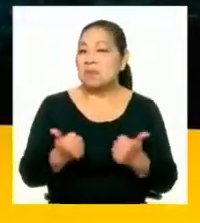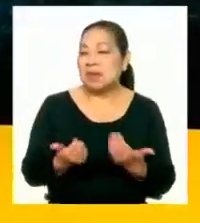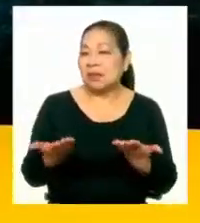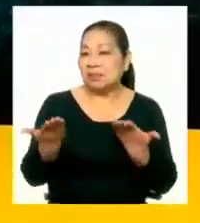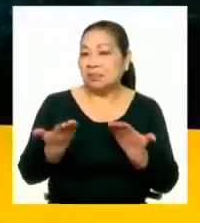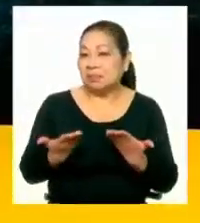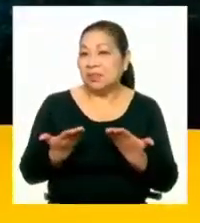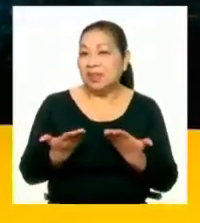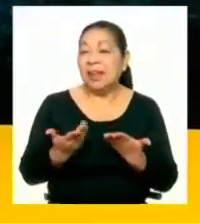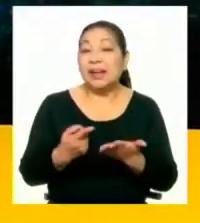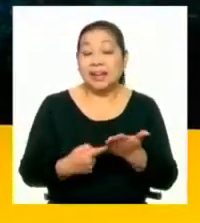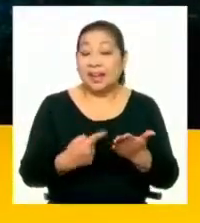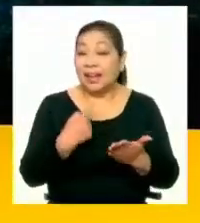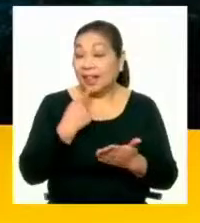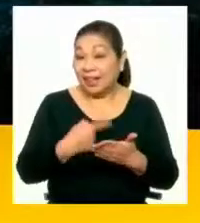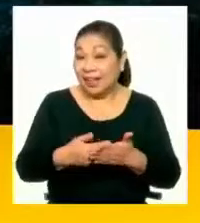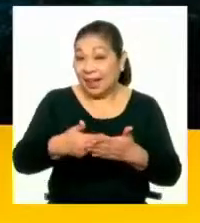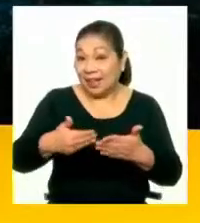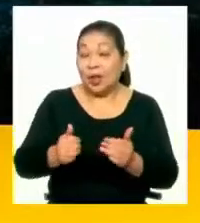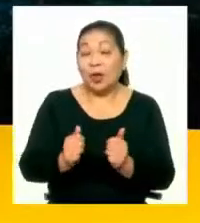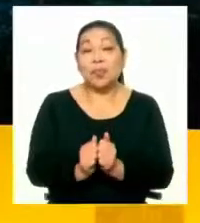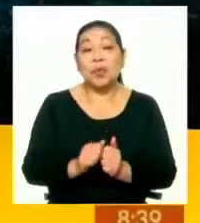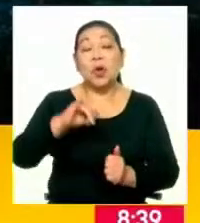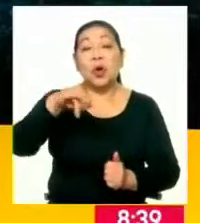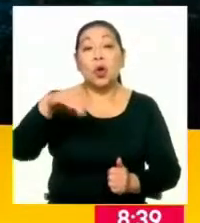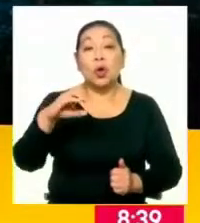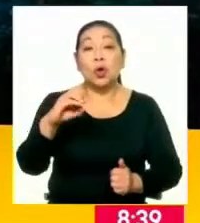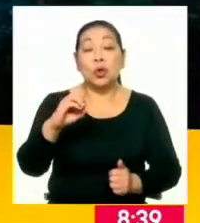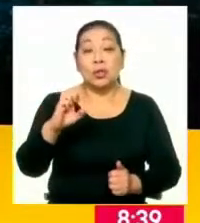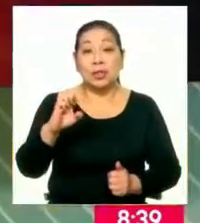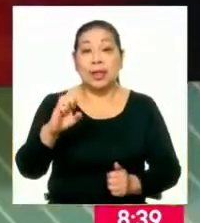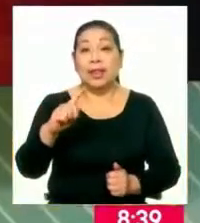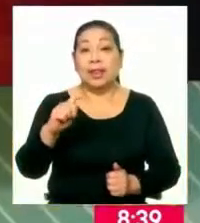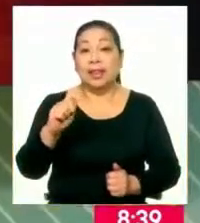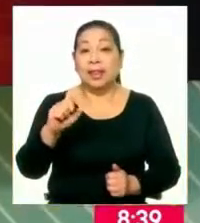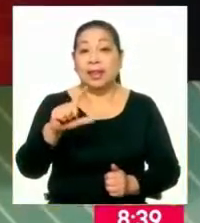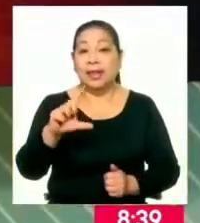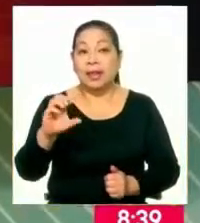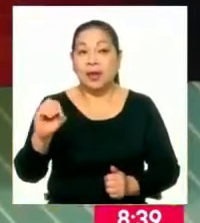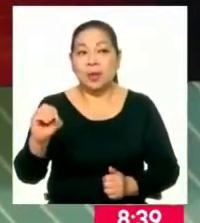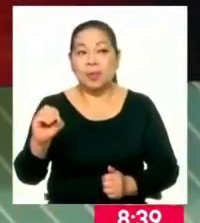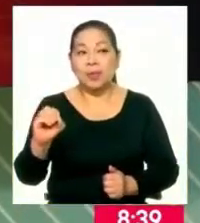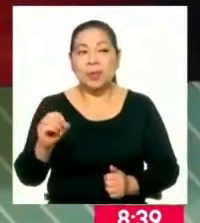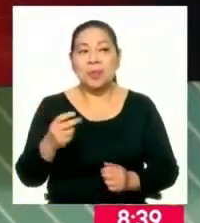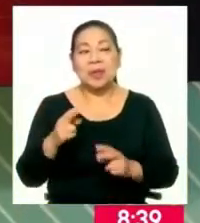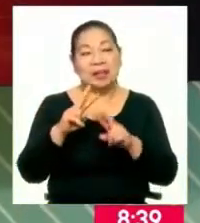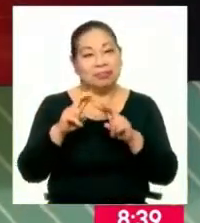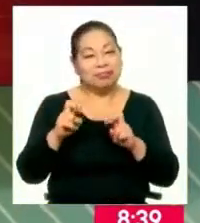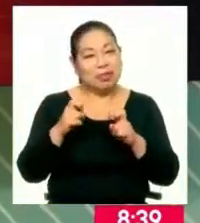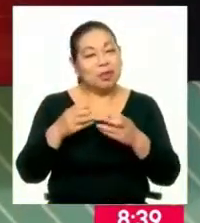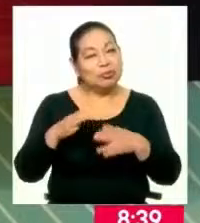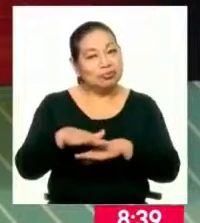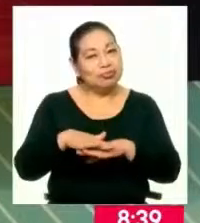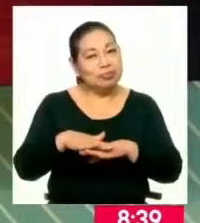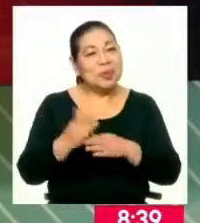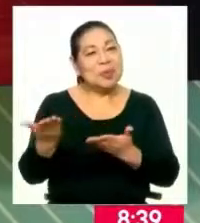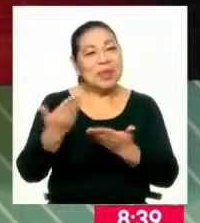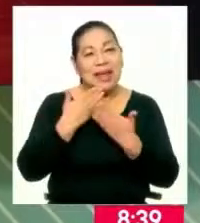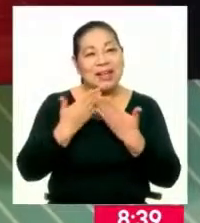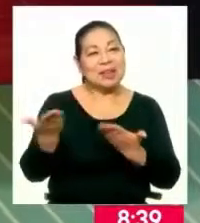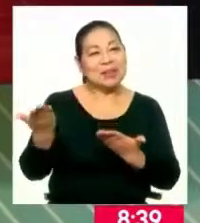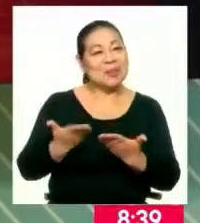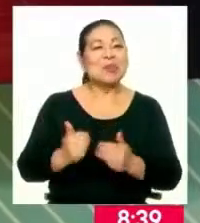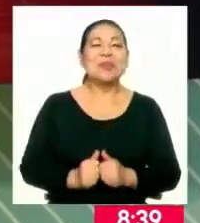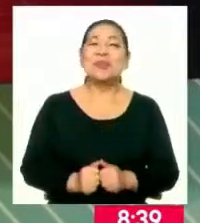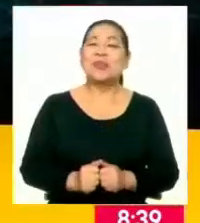Muy bien, vamos de inmediato con lo que hemos anunciado. Está con nosotros José Tello, analista político y constitucionalista. Gracias por venir aquí a nuestros estudios. Un